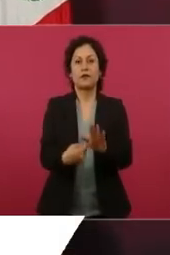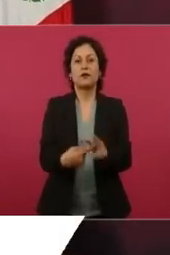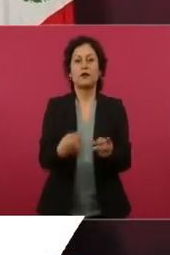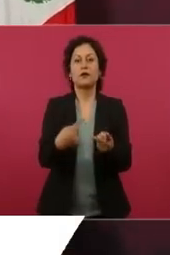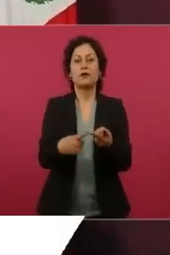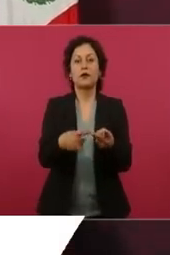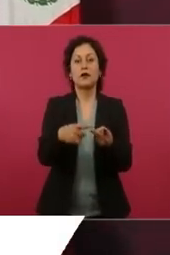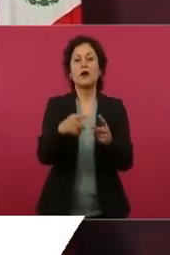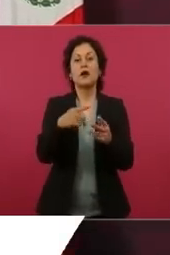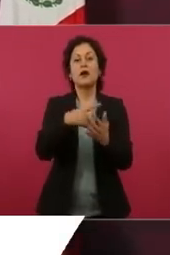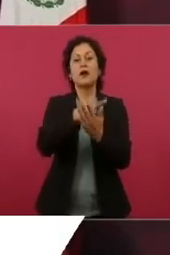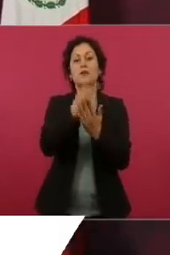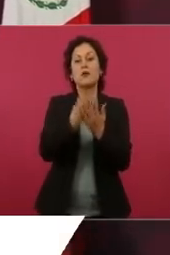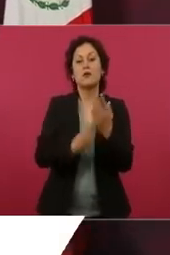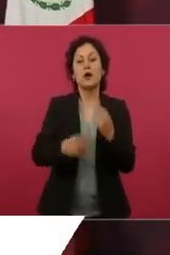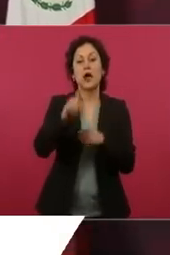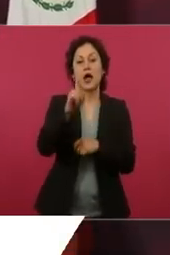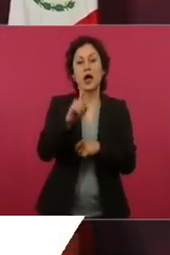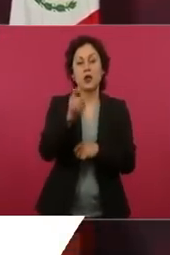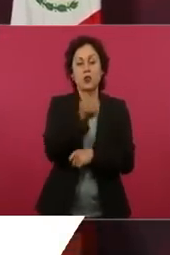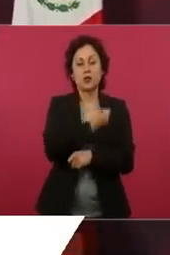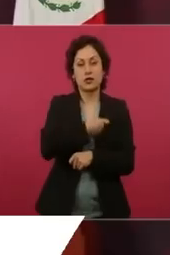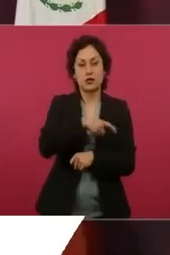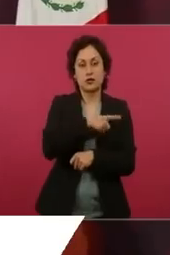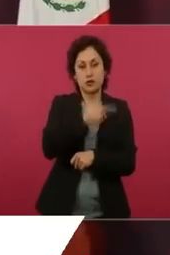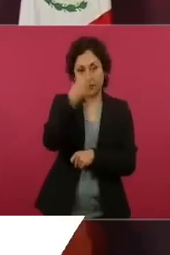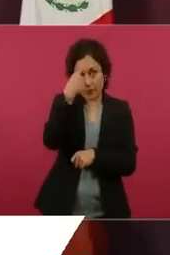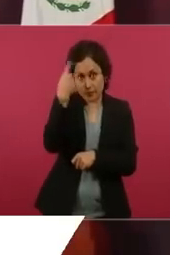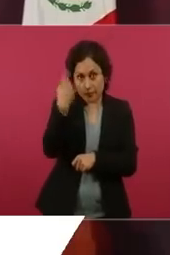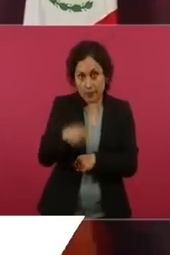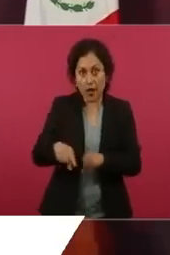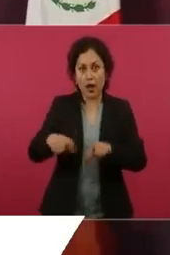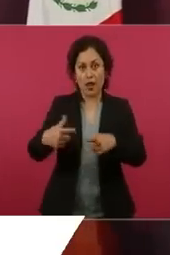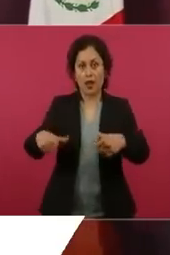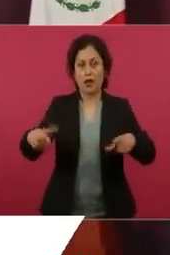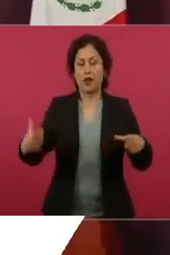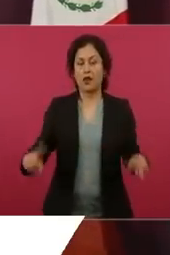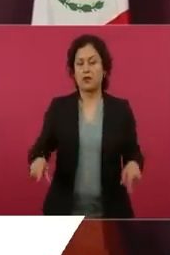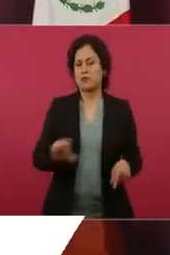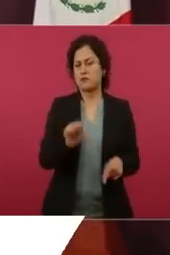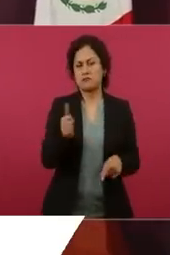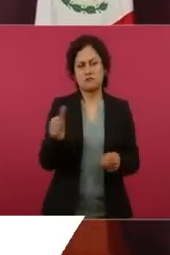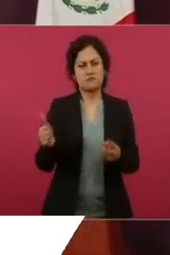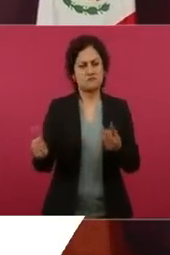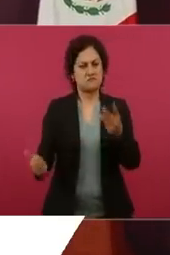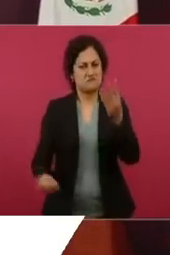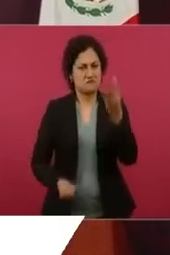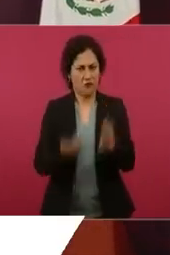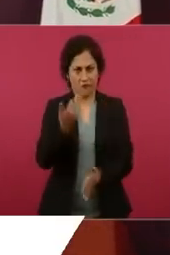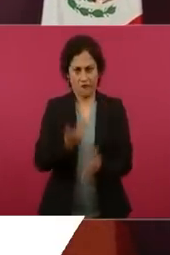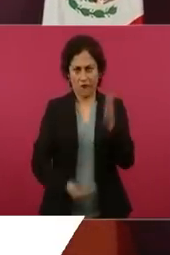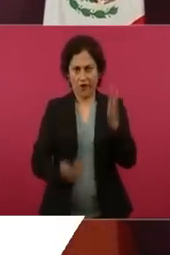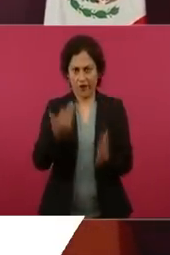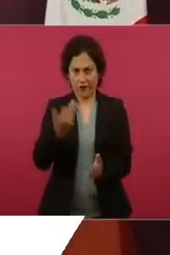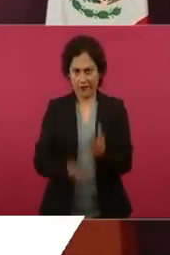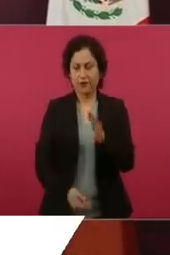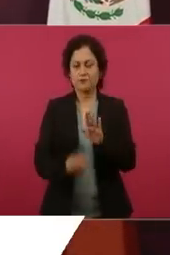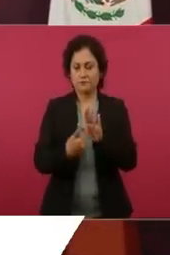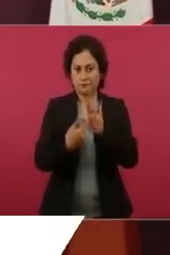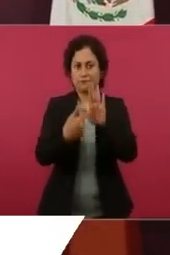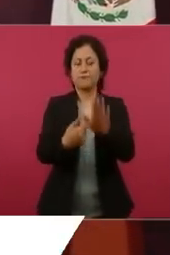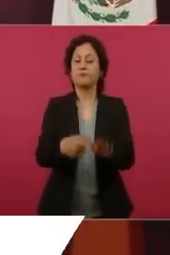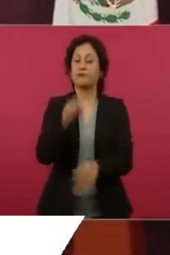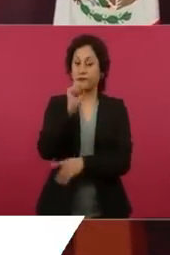siguen la transmisión vía remota pues ante todo por el ridículo que acaban haciendo vamos a ver